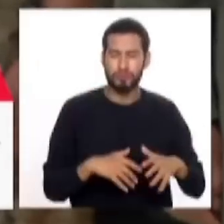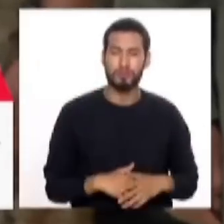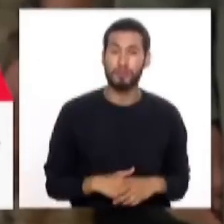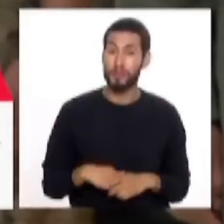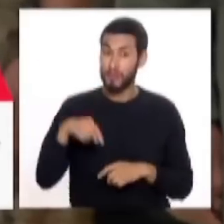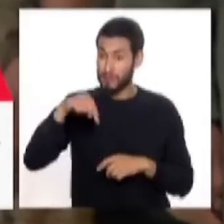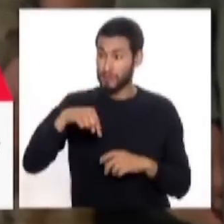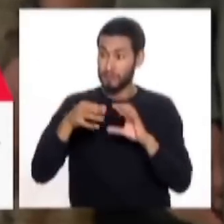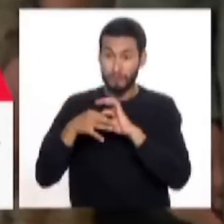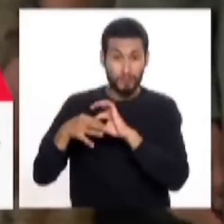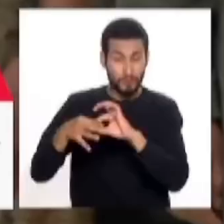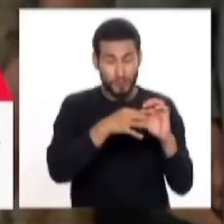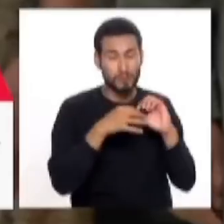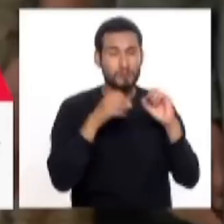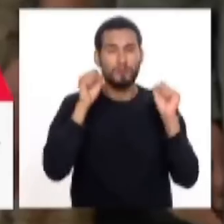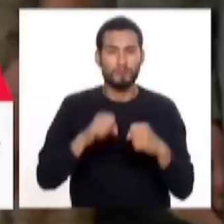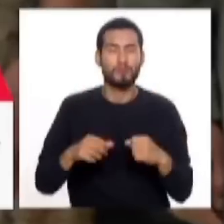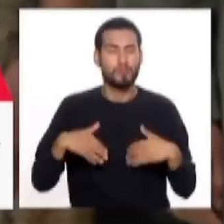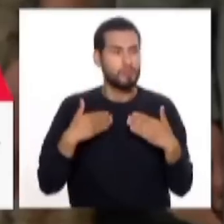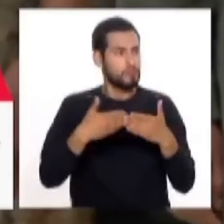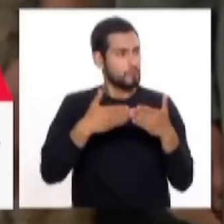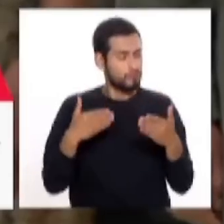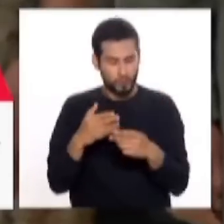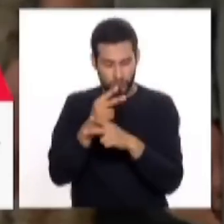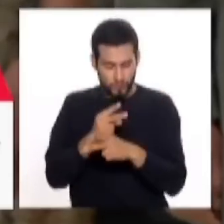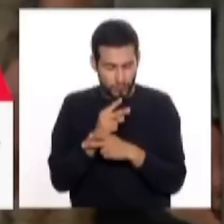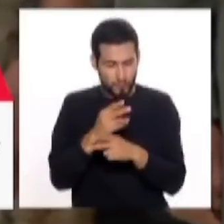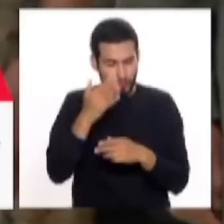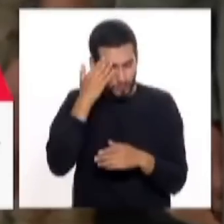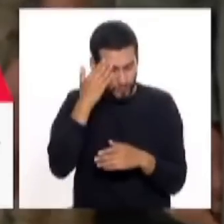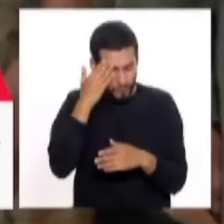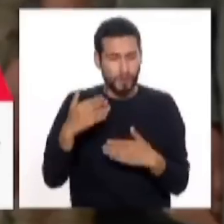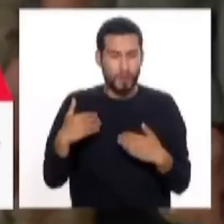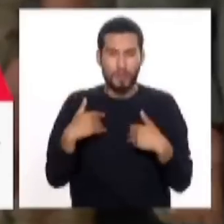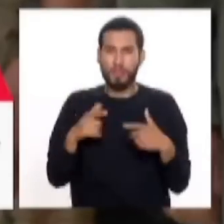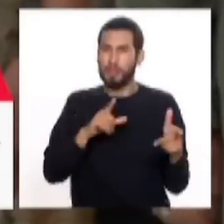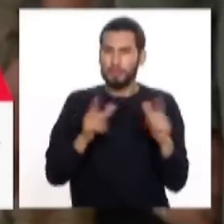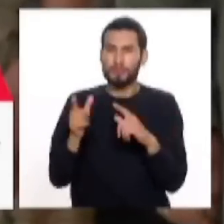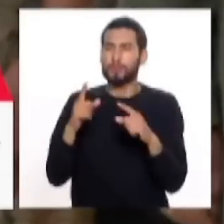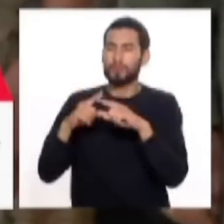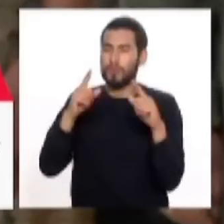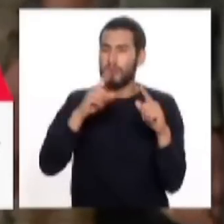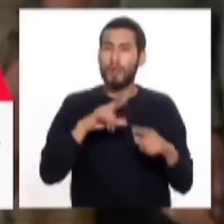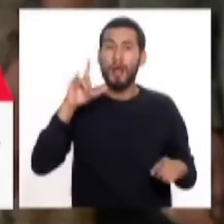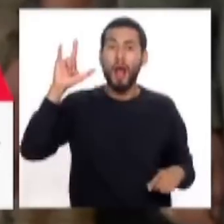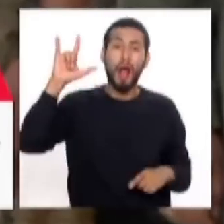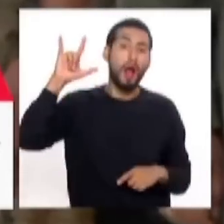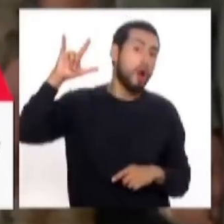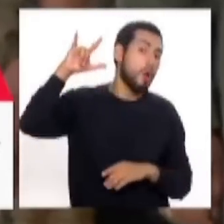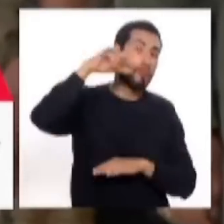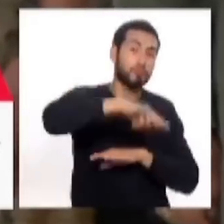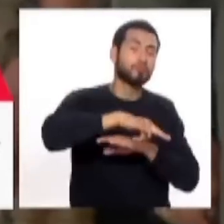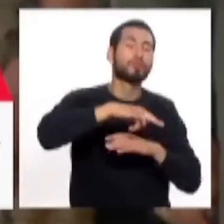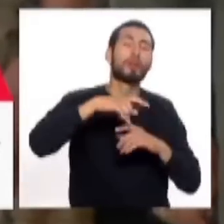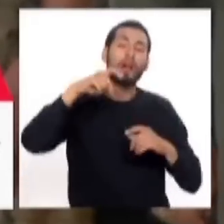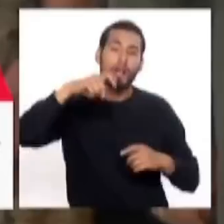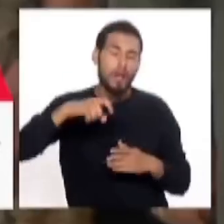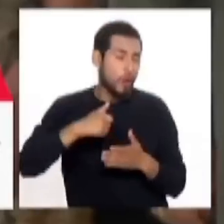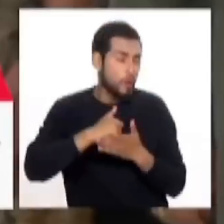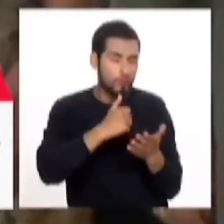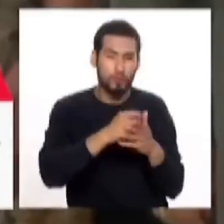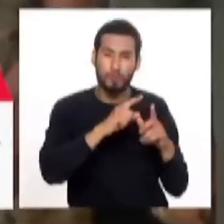permitirán estar preparados para poder prestar el apoyo aéreo necesario en caso de una emergencia de